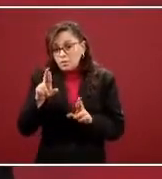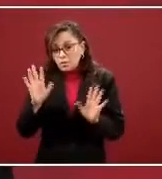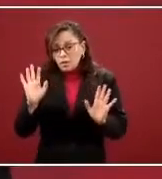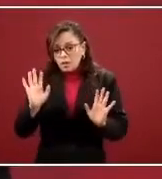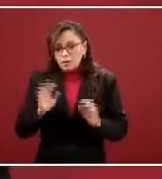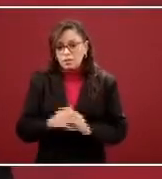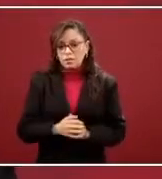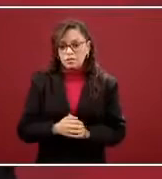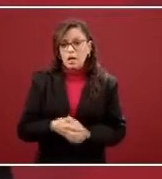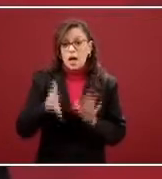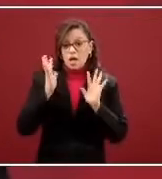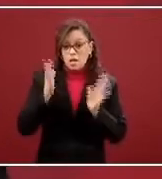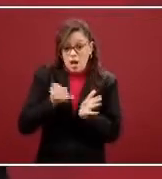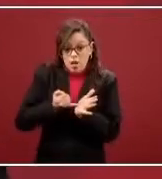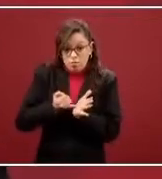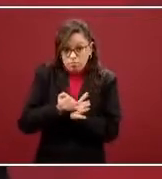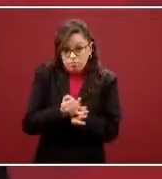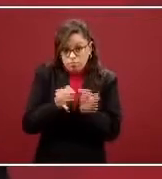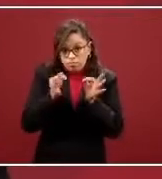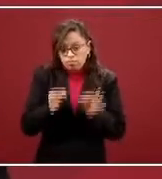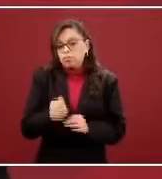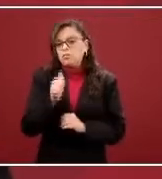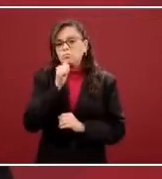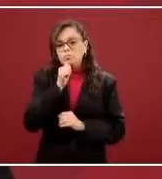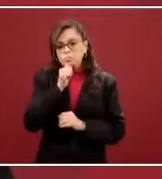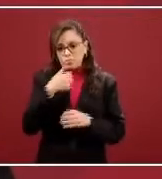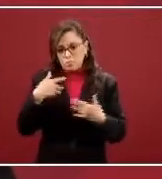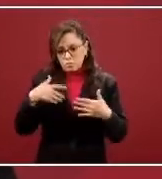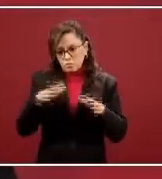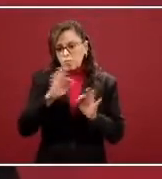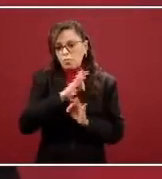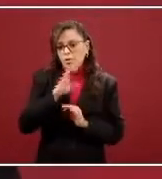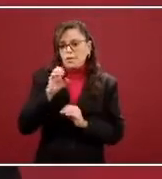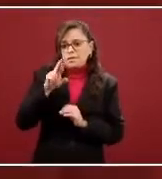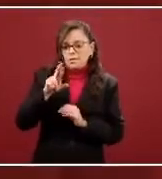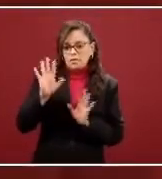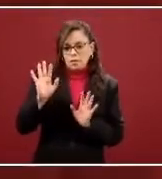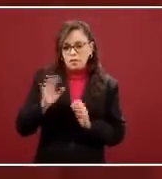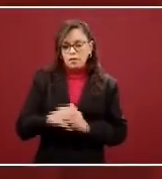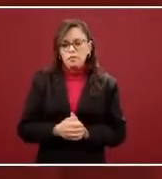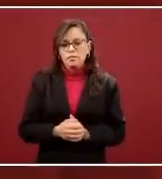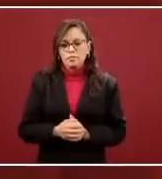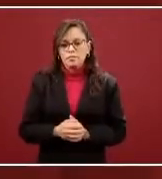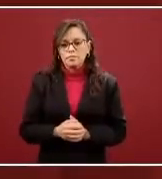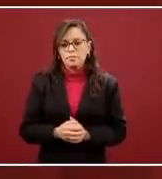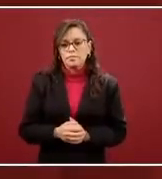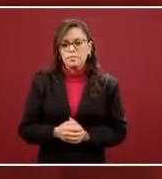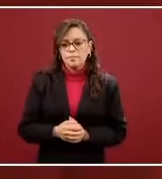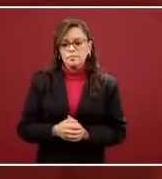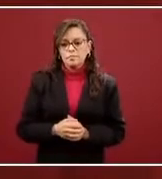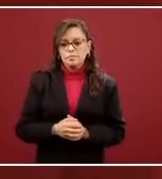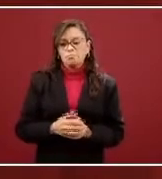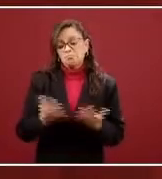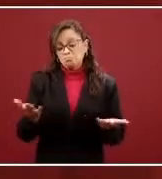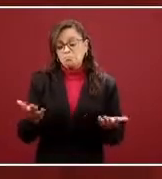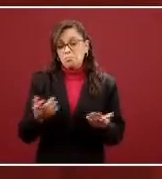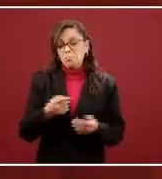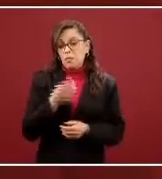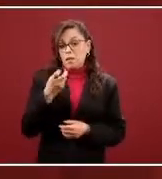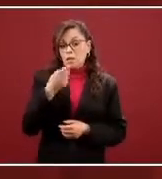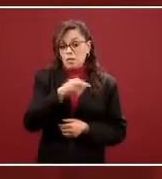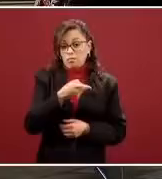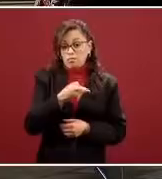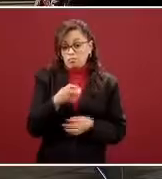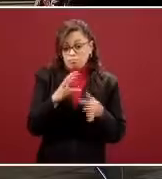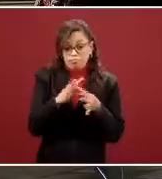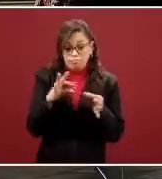instrucción como tal, por lo menos lo que ha salido en medios y lo que ha declarado no es ya una instrucción como tal. De hecho, creo que este tipo de comentarios